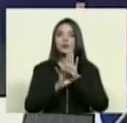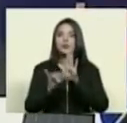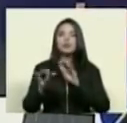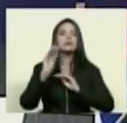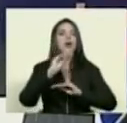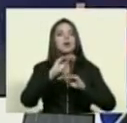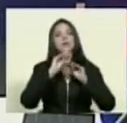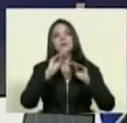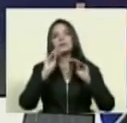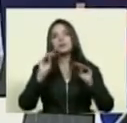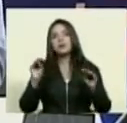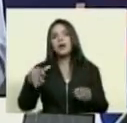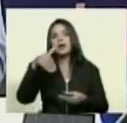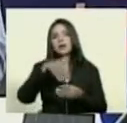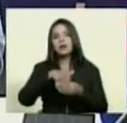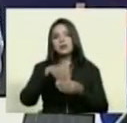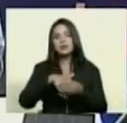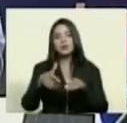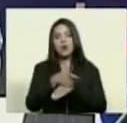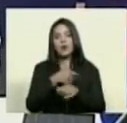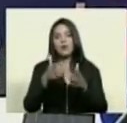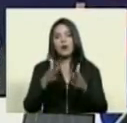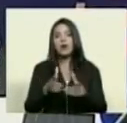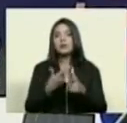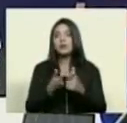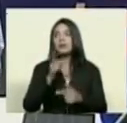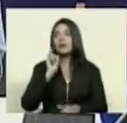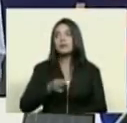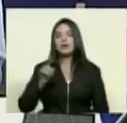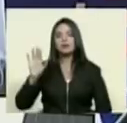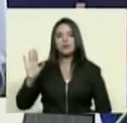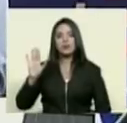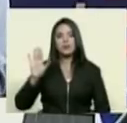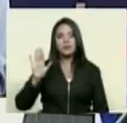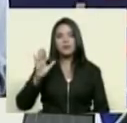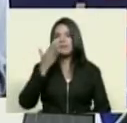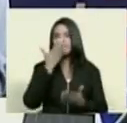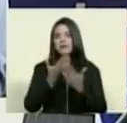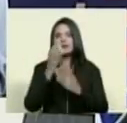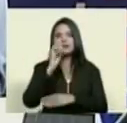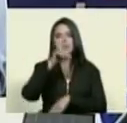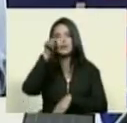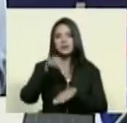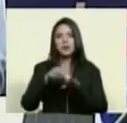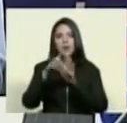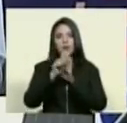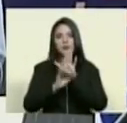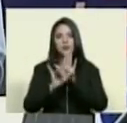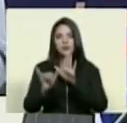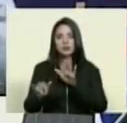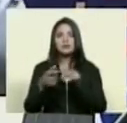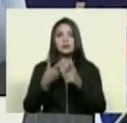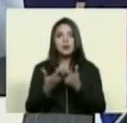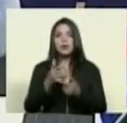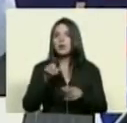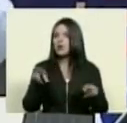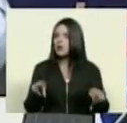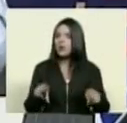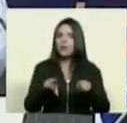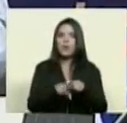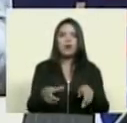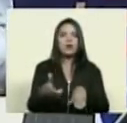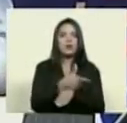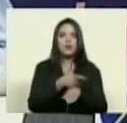convocó elecciones de gobernadores, por tanto los gobernadores tenían que juramentarse ante la Asamblea Nacional Constituyente, del mismo modo que lo hizo el Poder